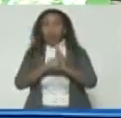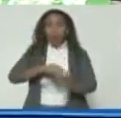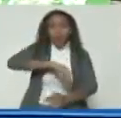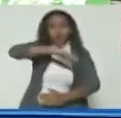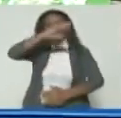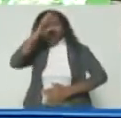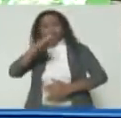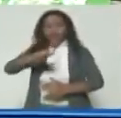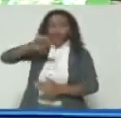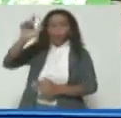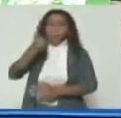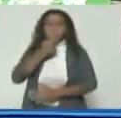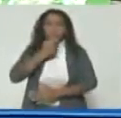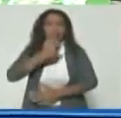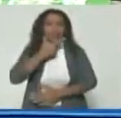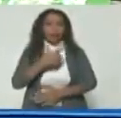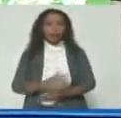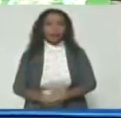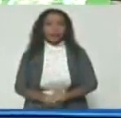hermosa.